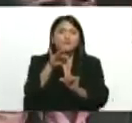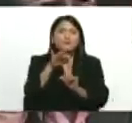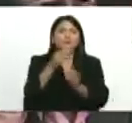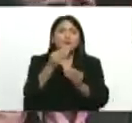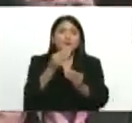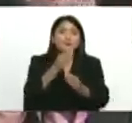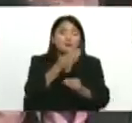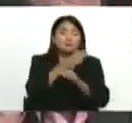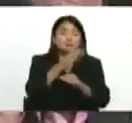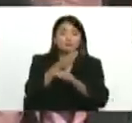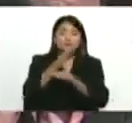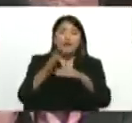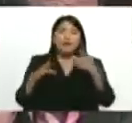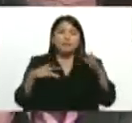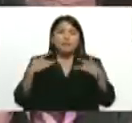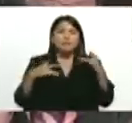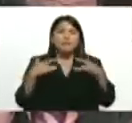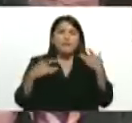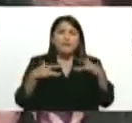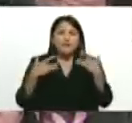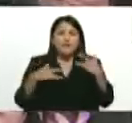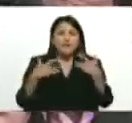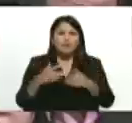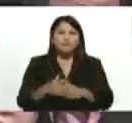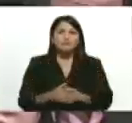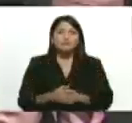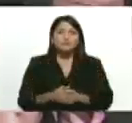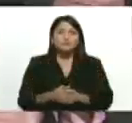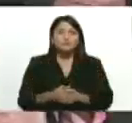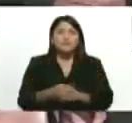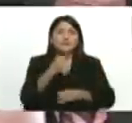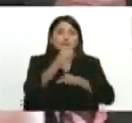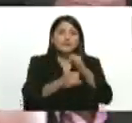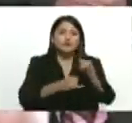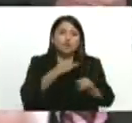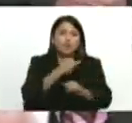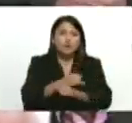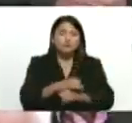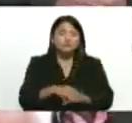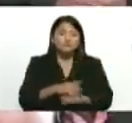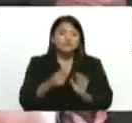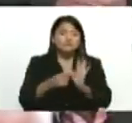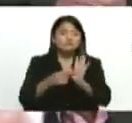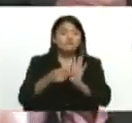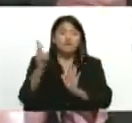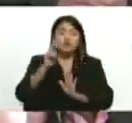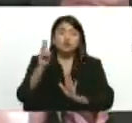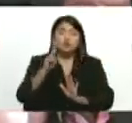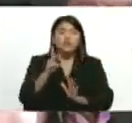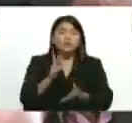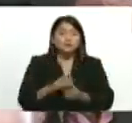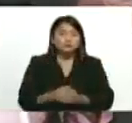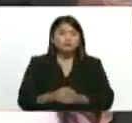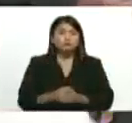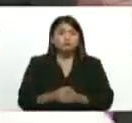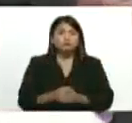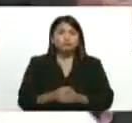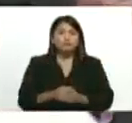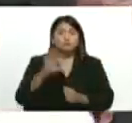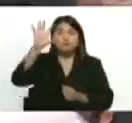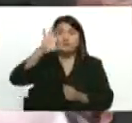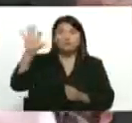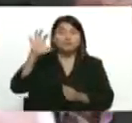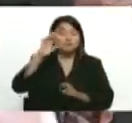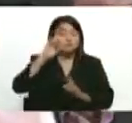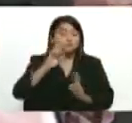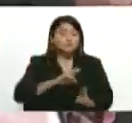eventos y espacios multilaterales que Venezuela necesita su voz y que reconozca esta comunidad internacional